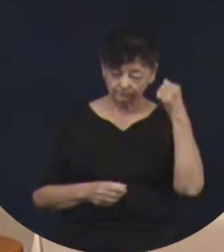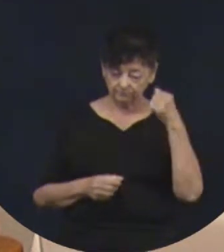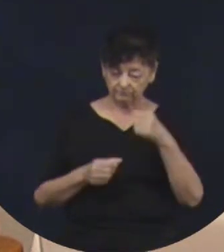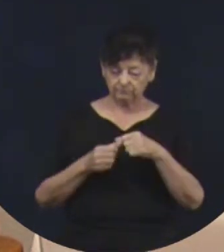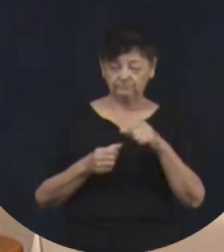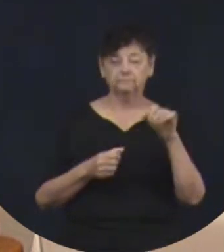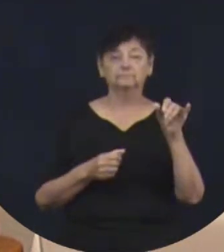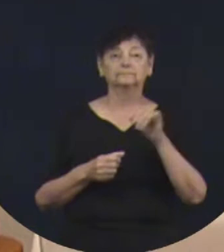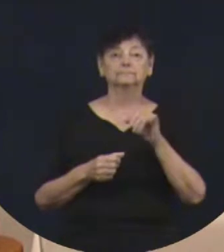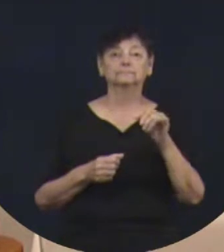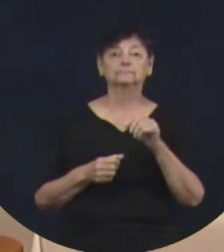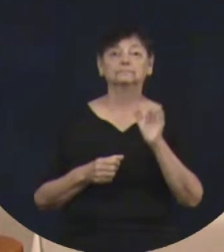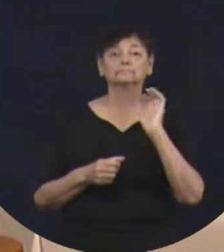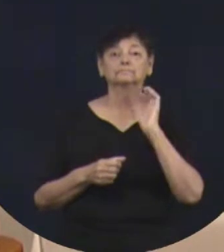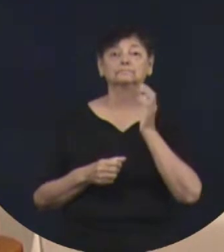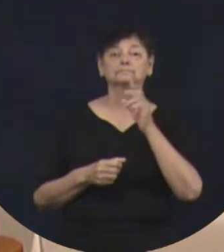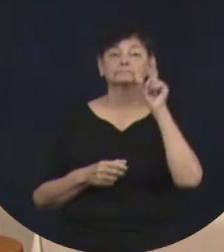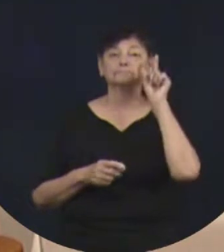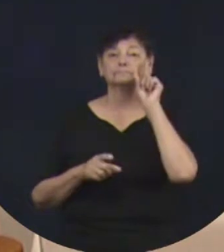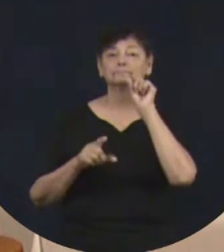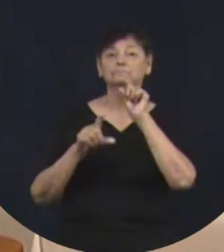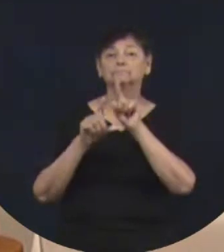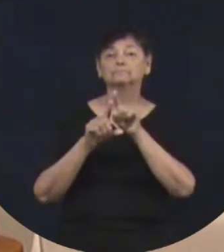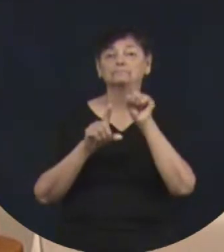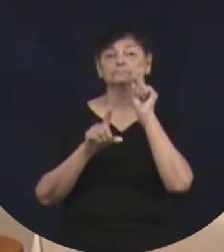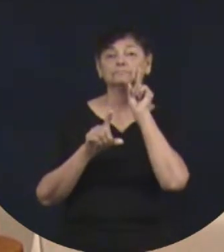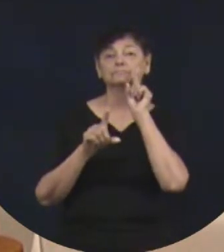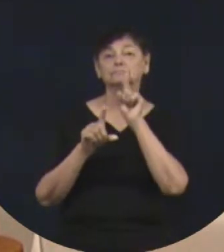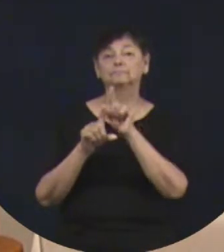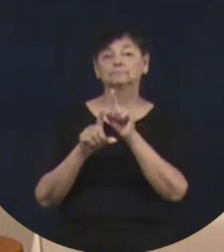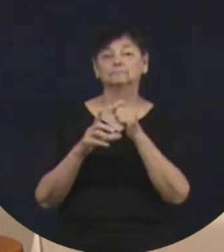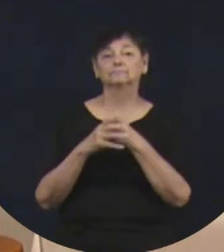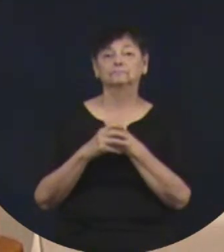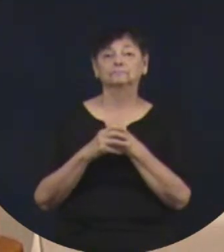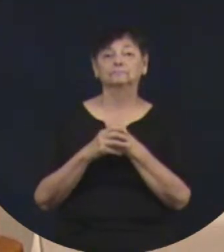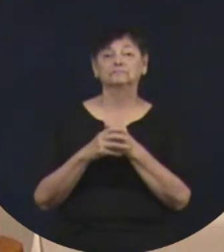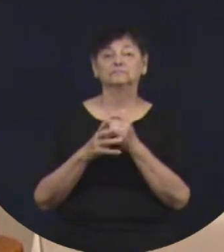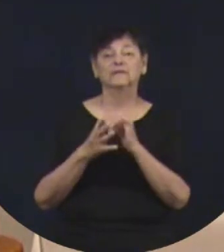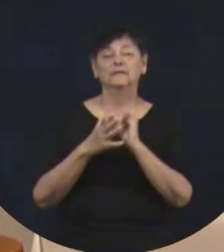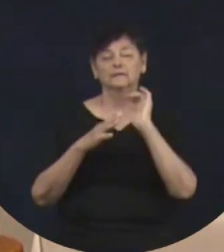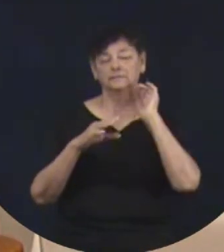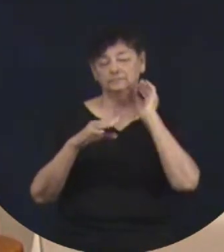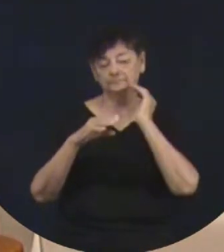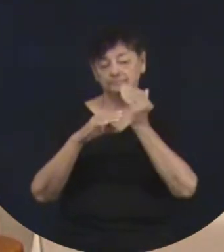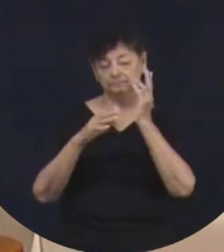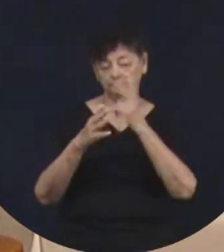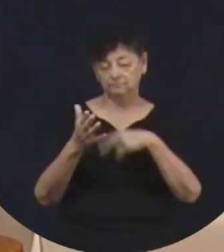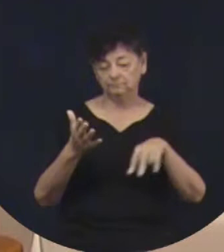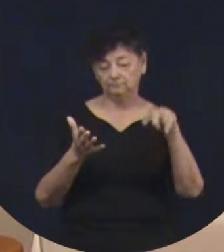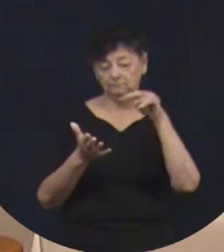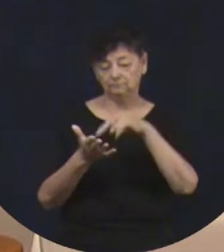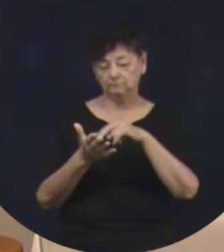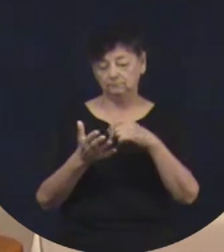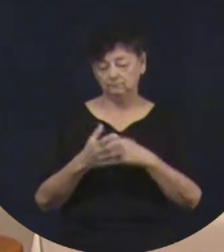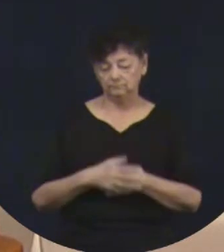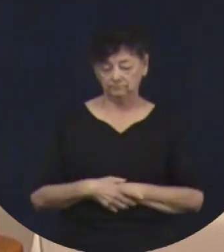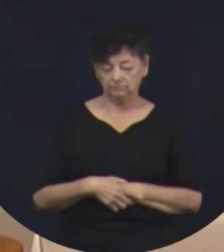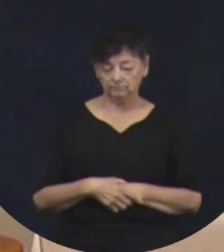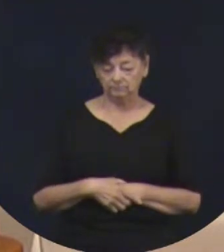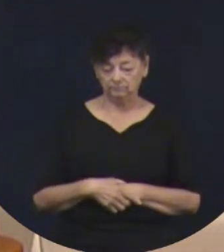Acuérdate también de nuestros hermanas y hermanos que se durmieron en la esperanza de